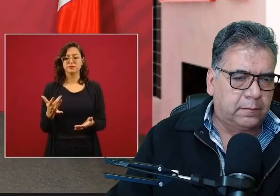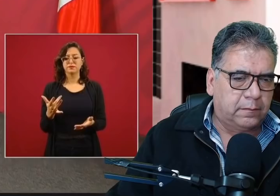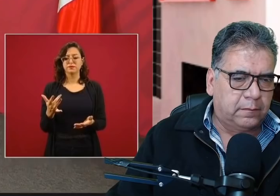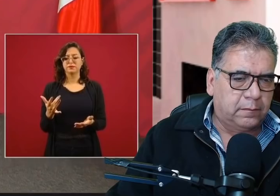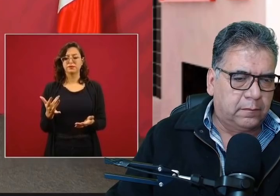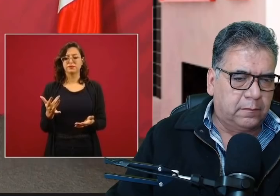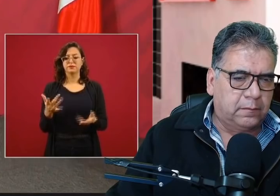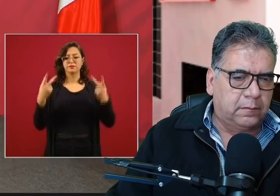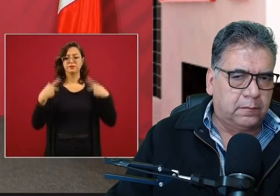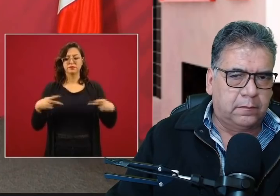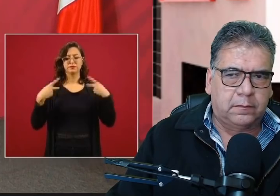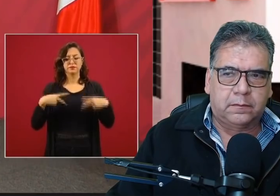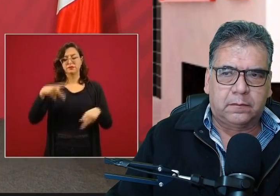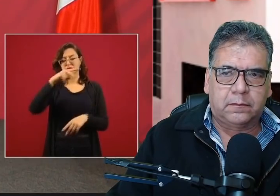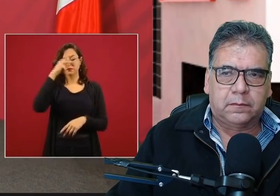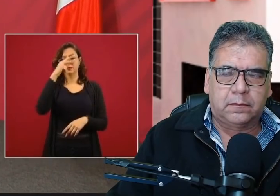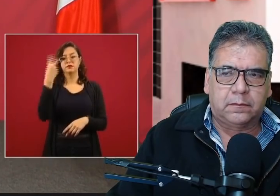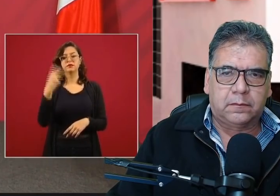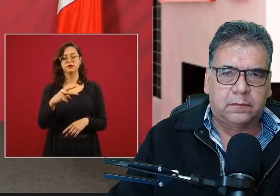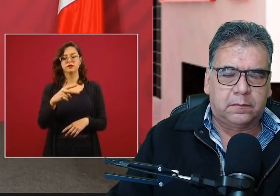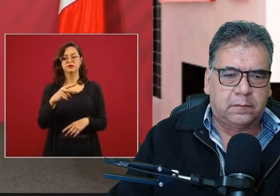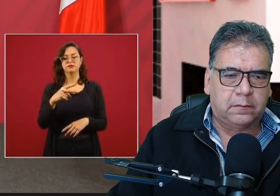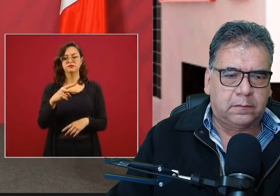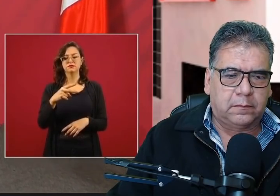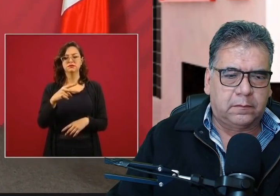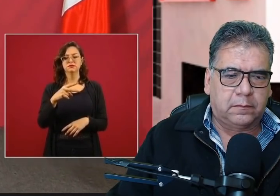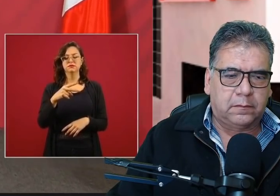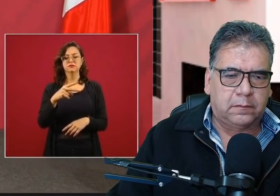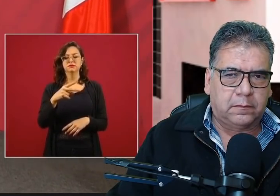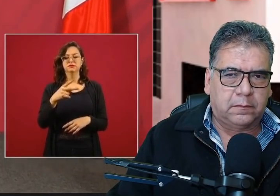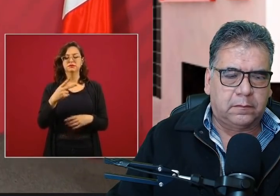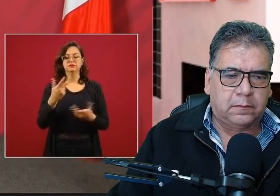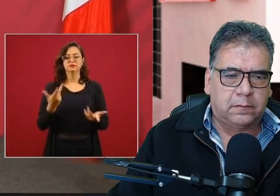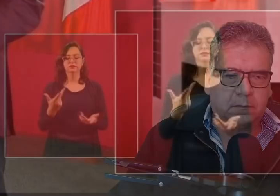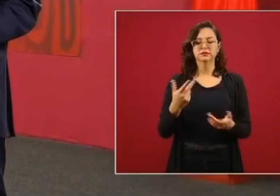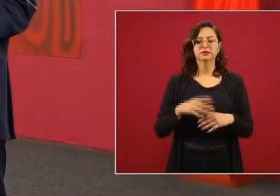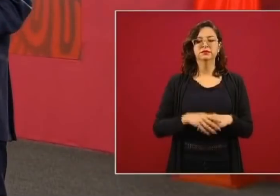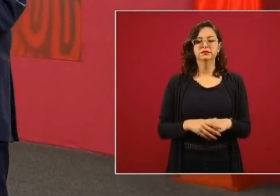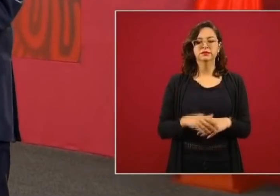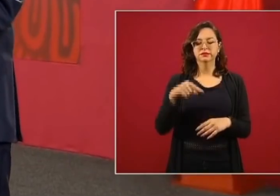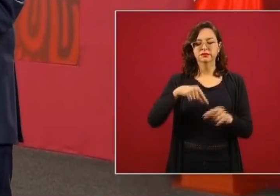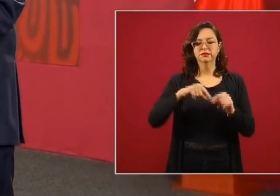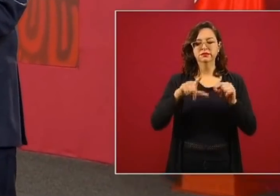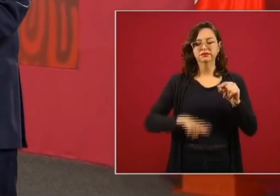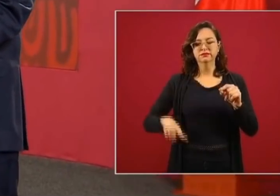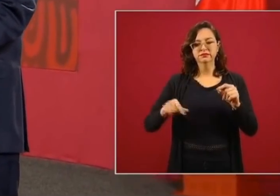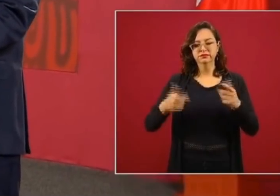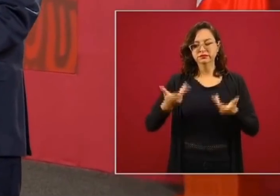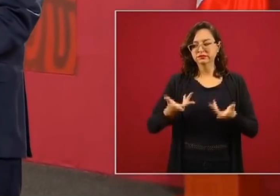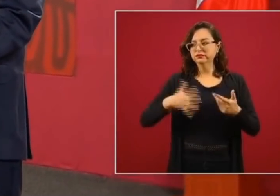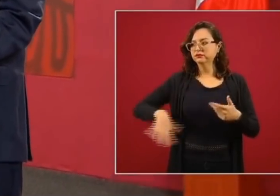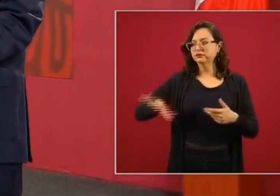los mexicanos que desde nuestro territorio estuvieron